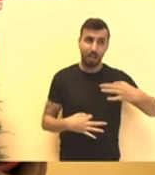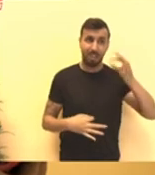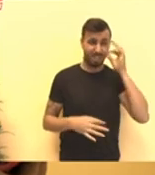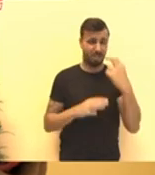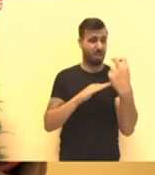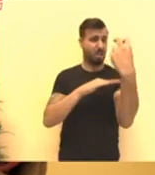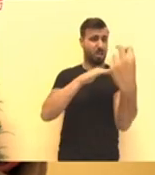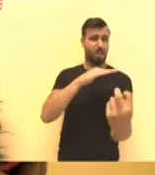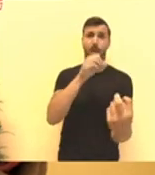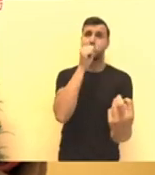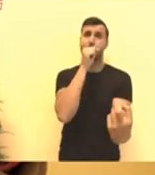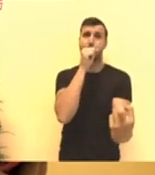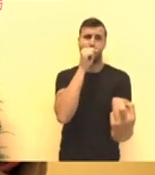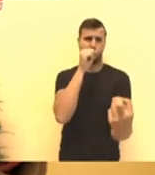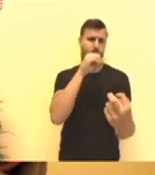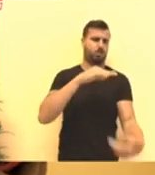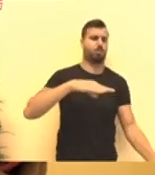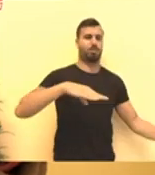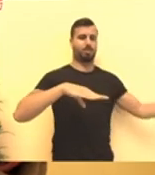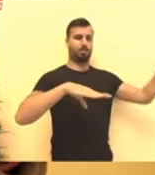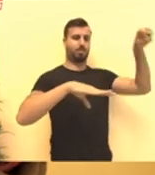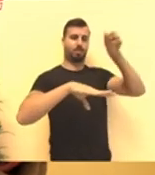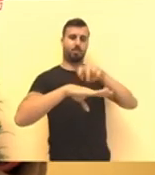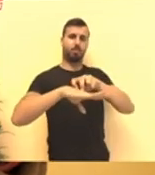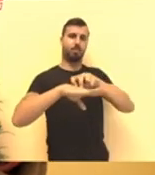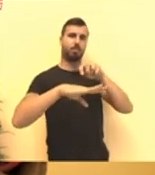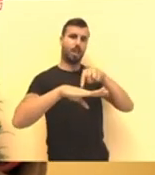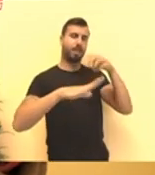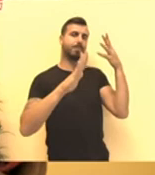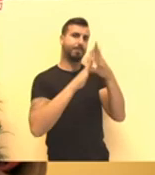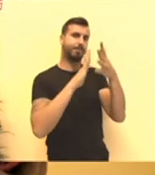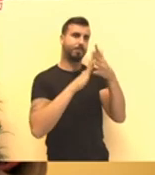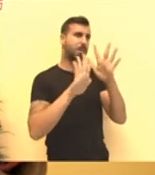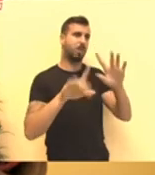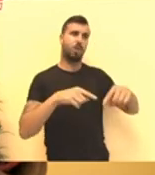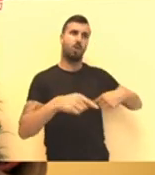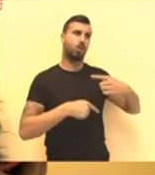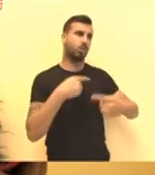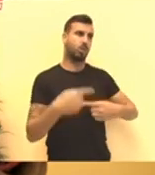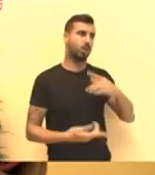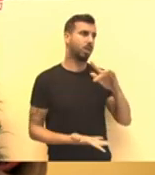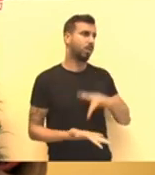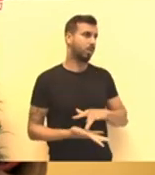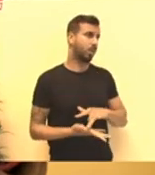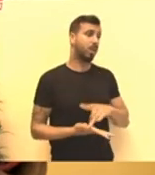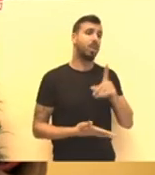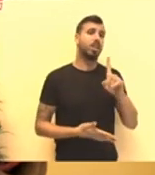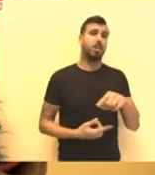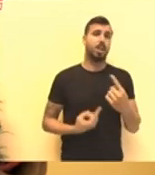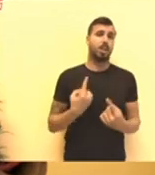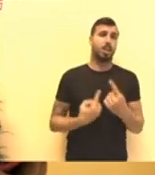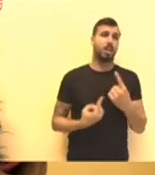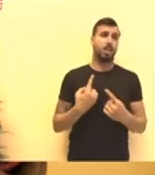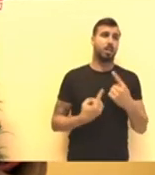pasado. Y sin embargo, pasó, y es el día a día, es el día a día. O lo típico, haces